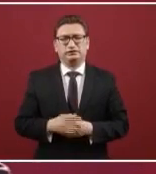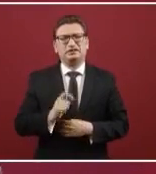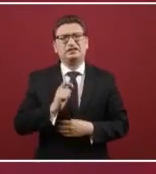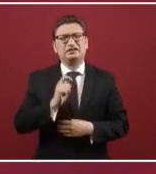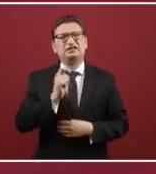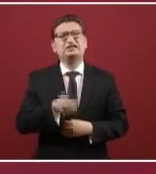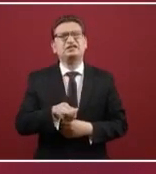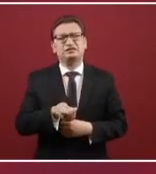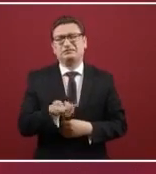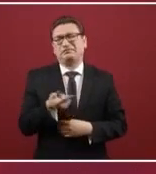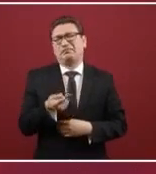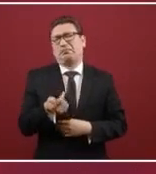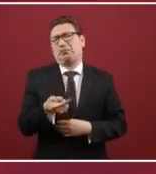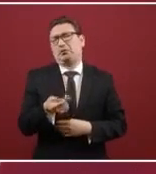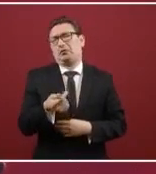casi nada,